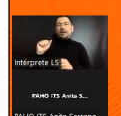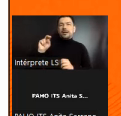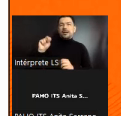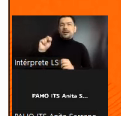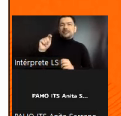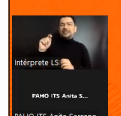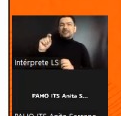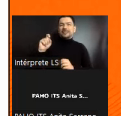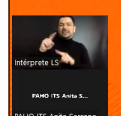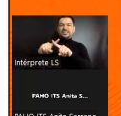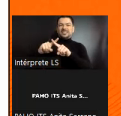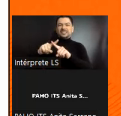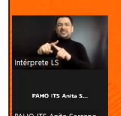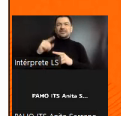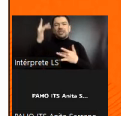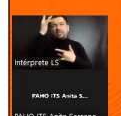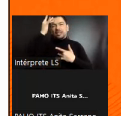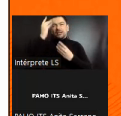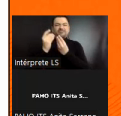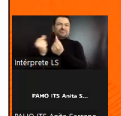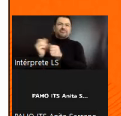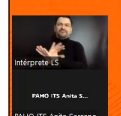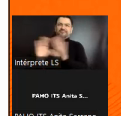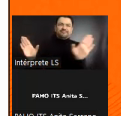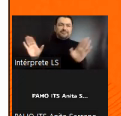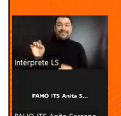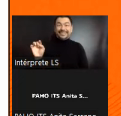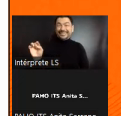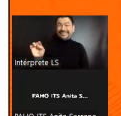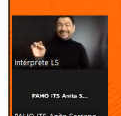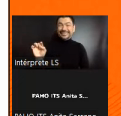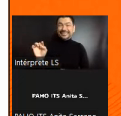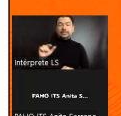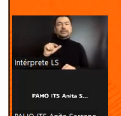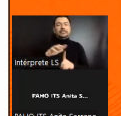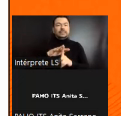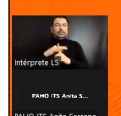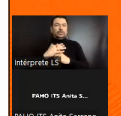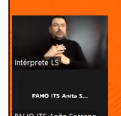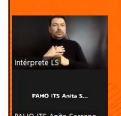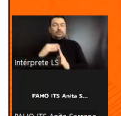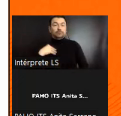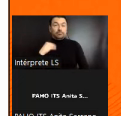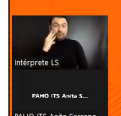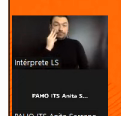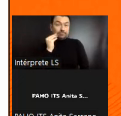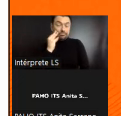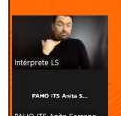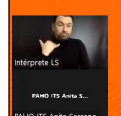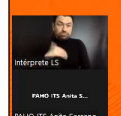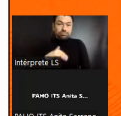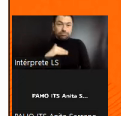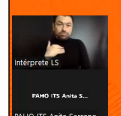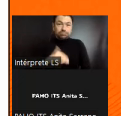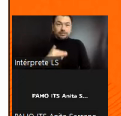me tocó mucho fue que había nociones que carecían